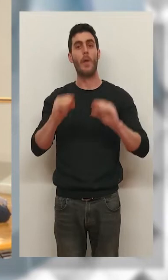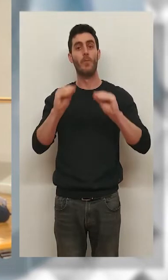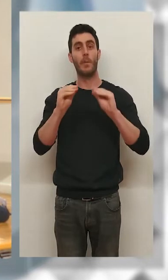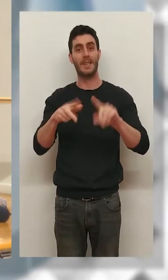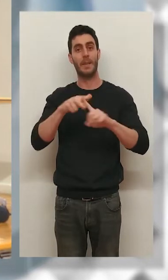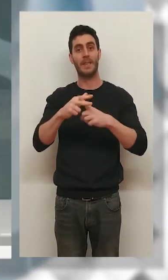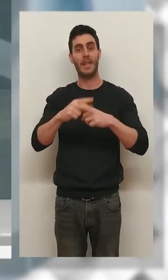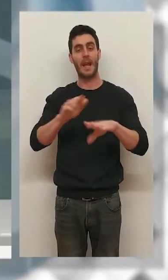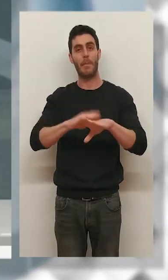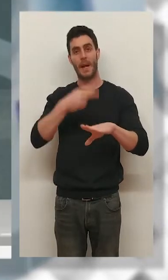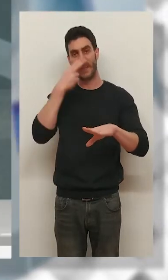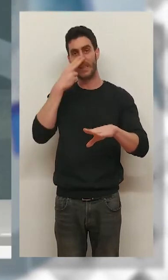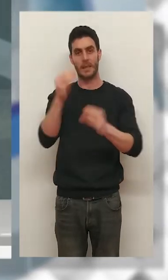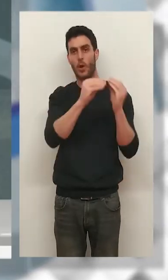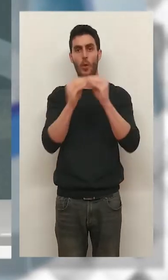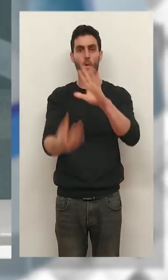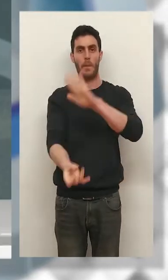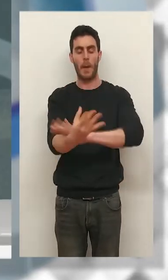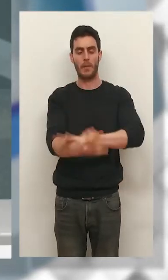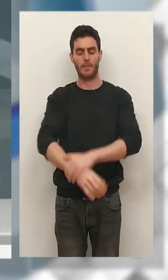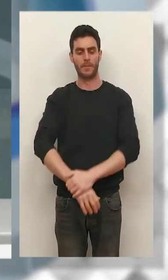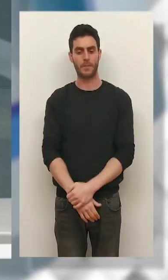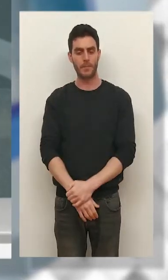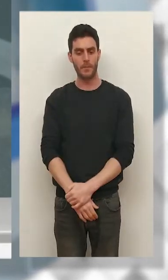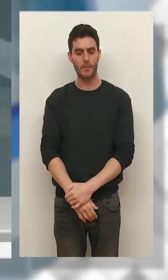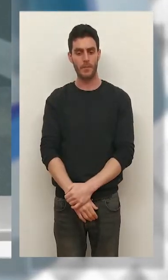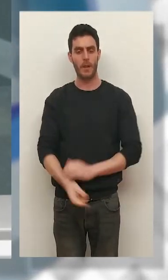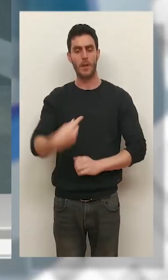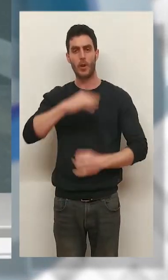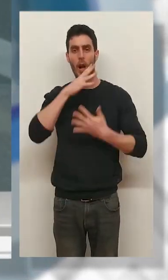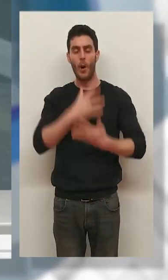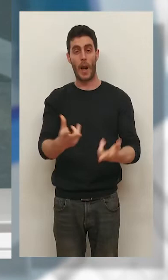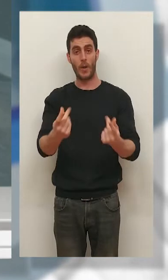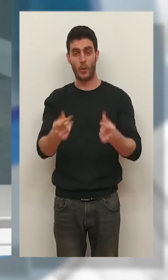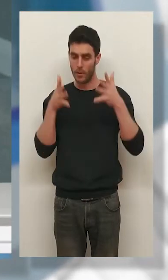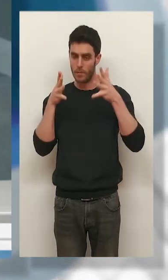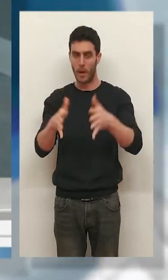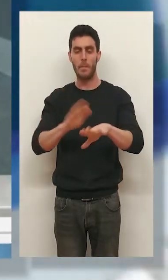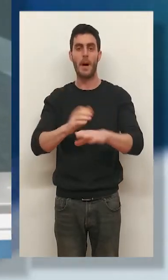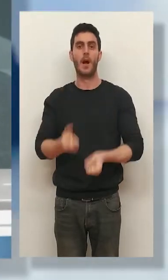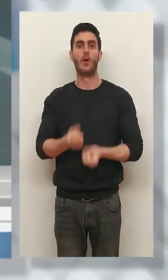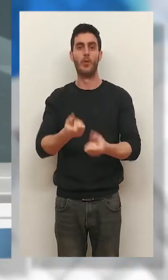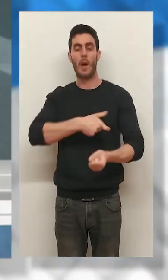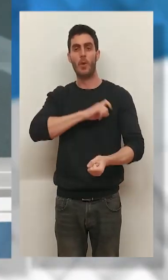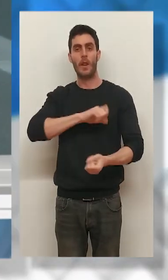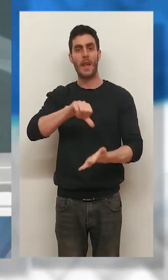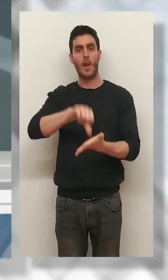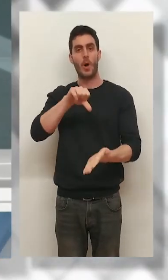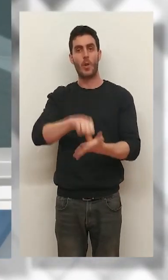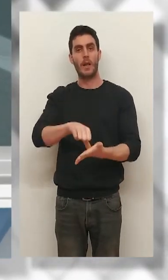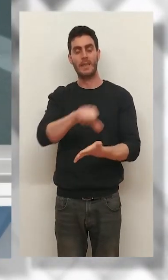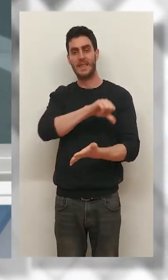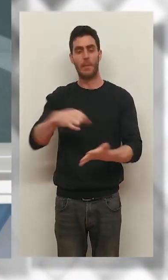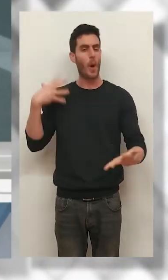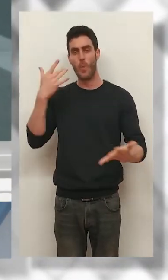comunes. Nos quedamos ahora en Logroño para contarles que la policía local va a intensificar a lo largo de esta semana el control del tráfico